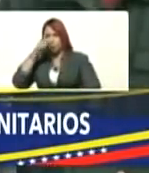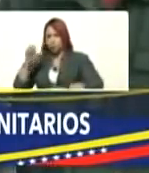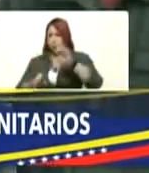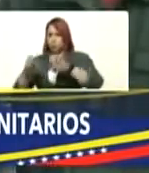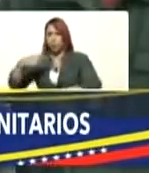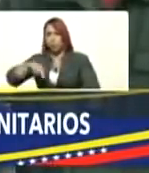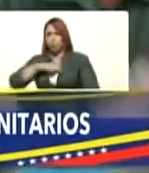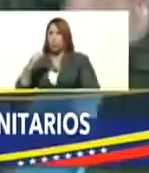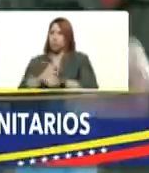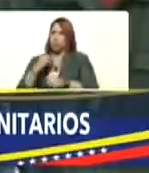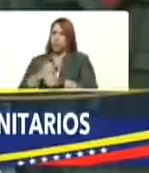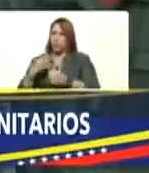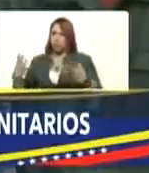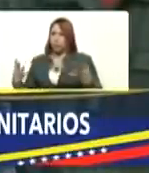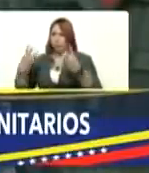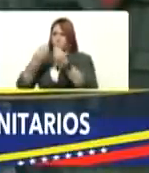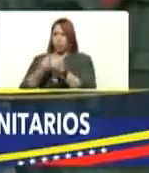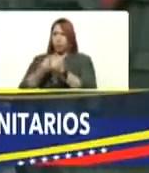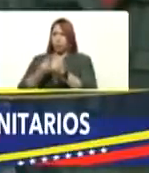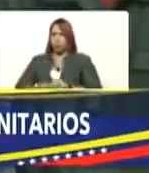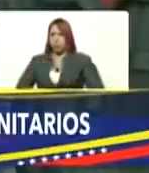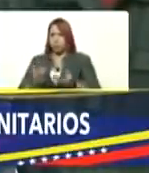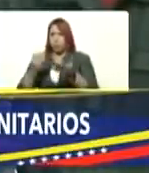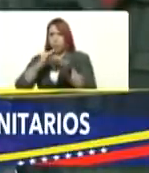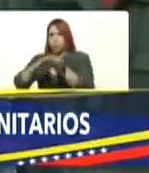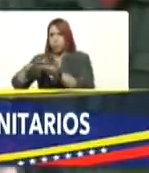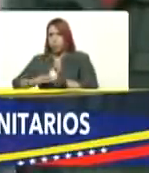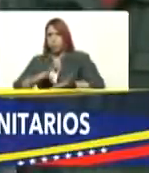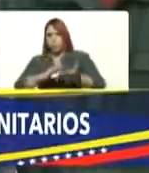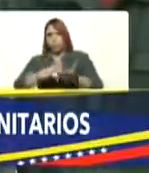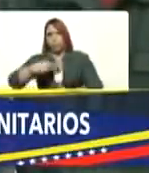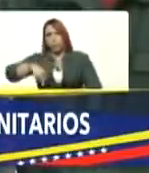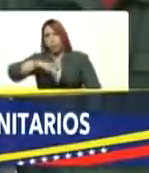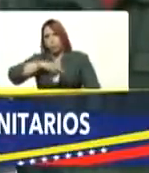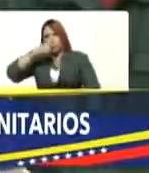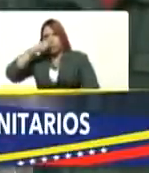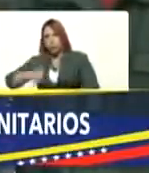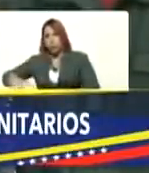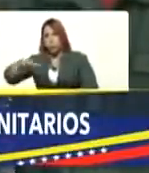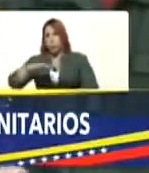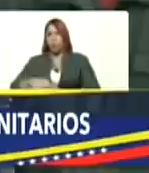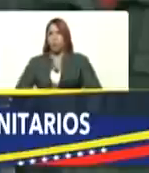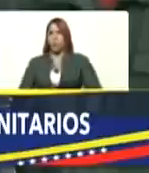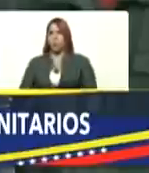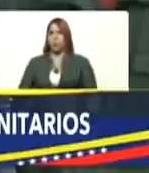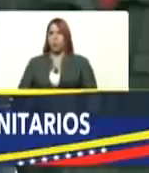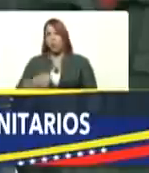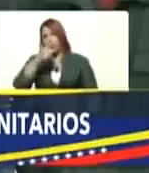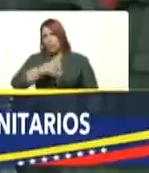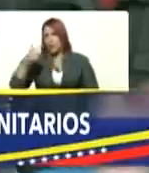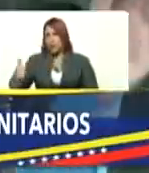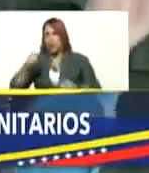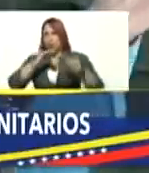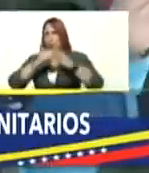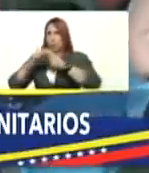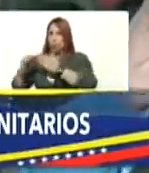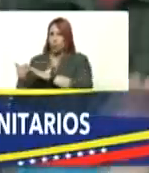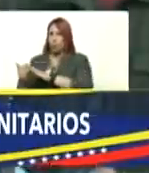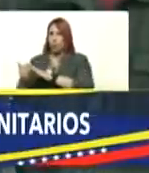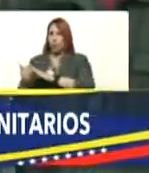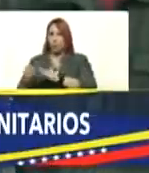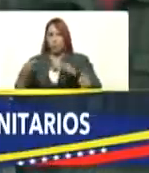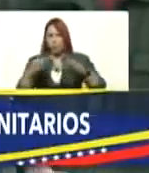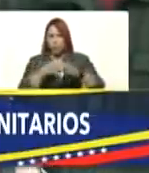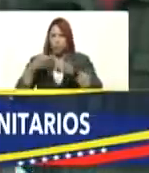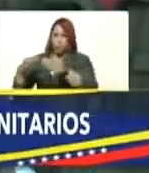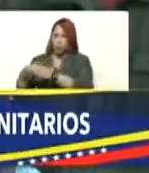trabajando todos unidos para llevarle soluciones a nuestro pueblo en cada comunidad. Así que las brigadas